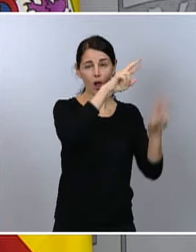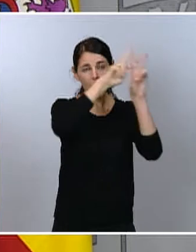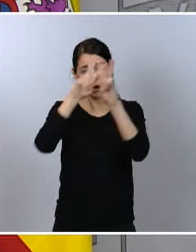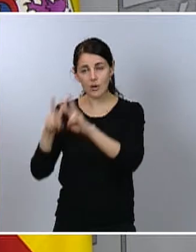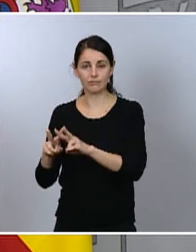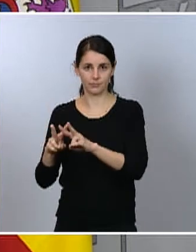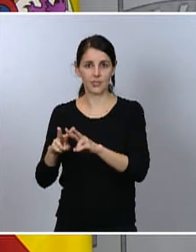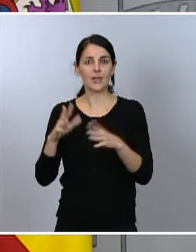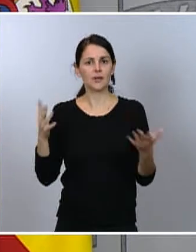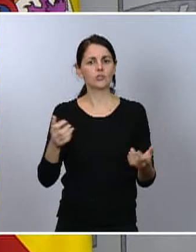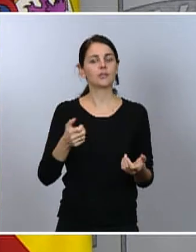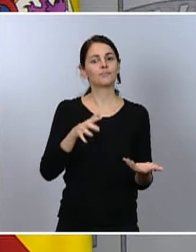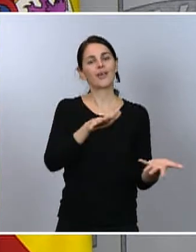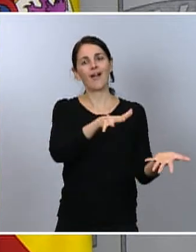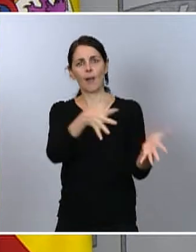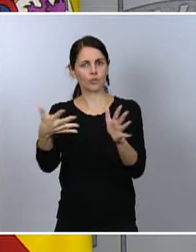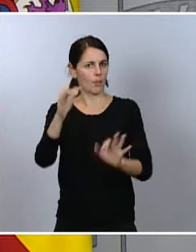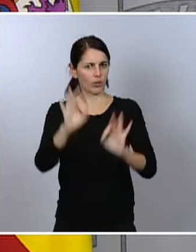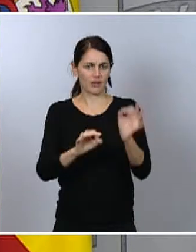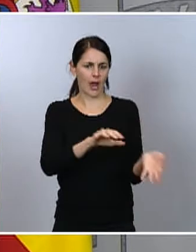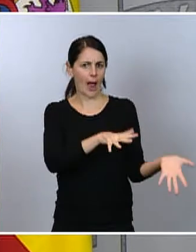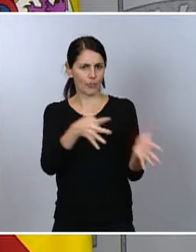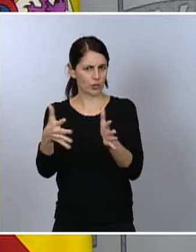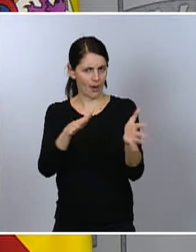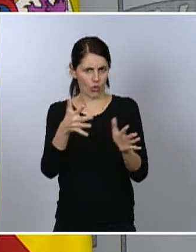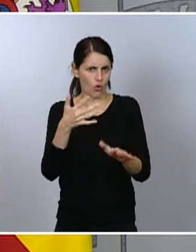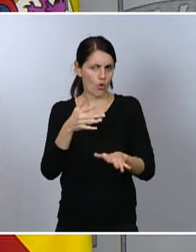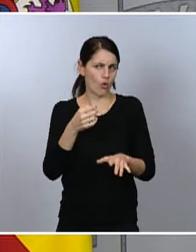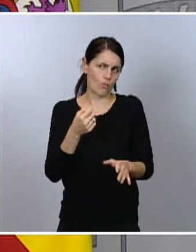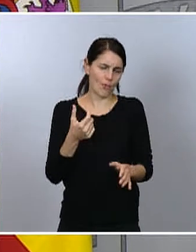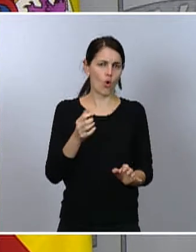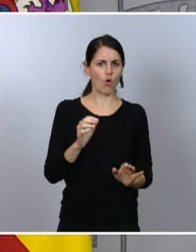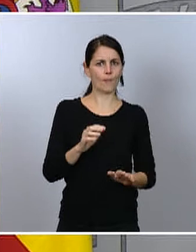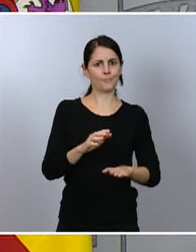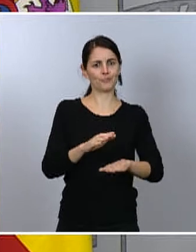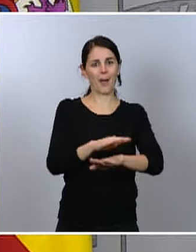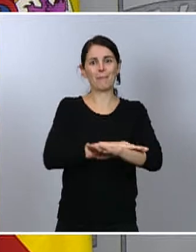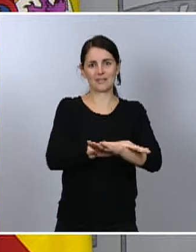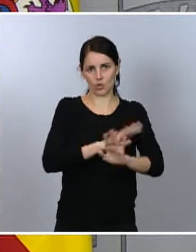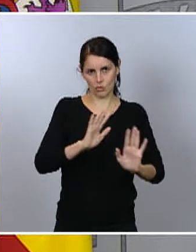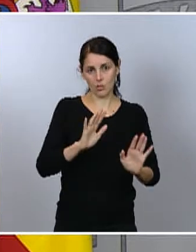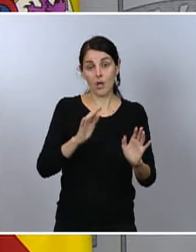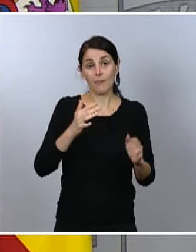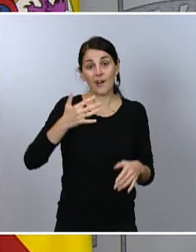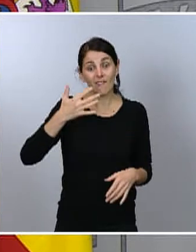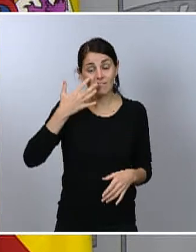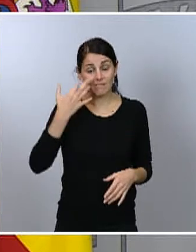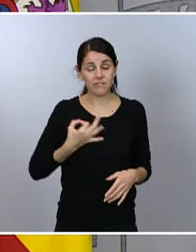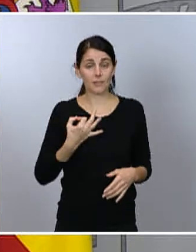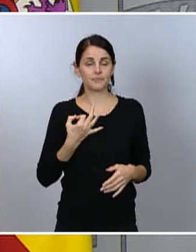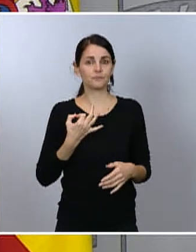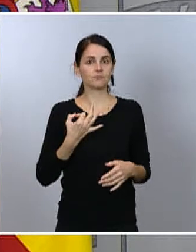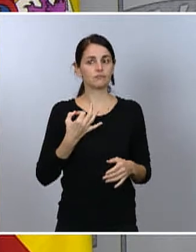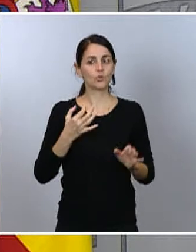son muy básicos y básicamente lo que encontramos en el momento en el que hicimos